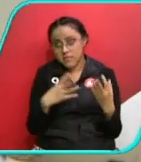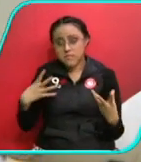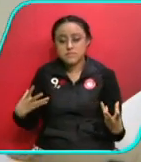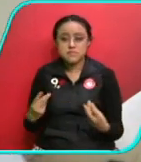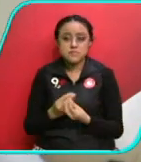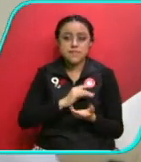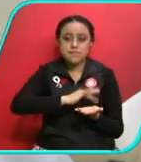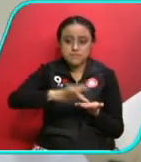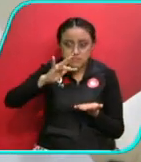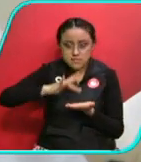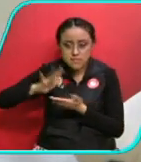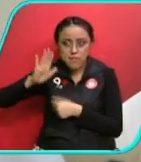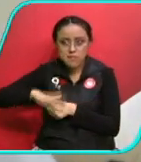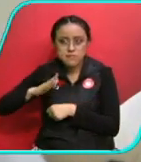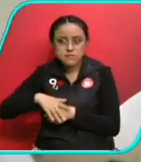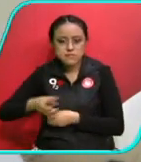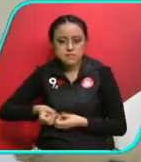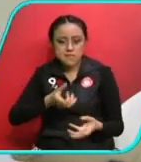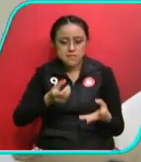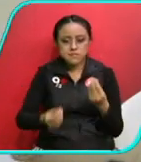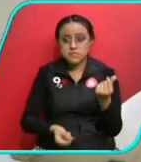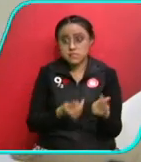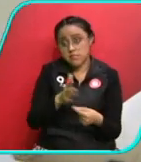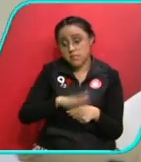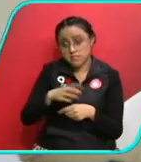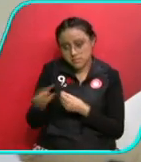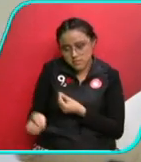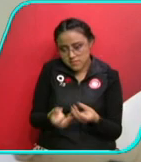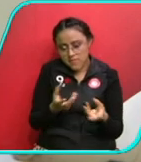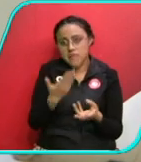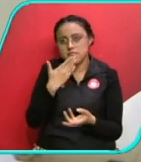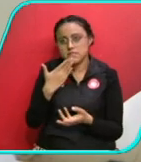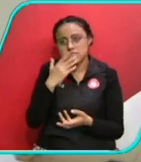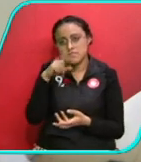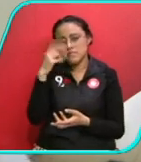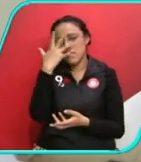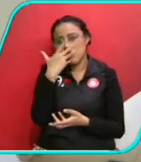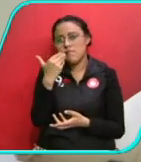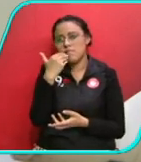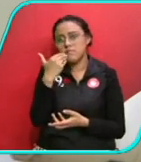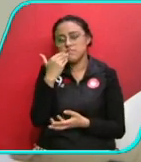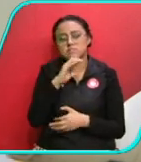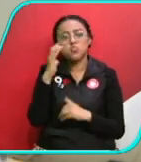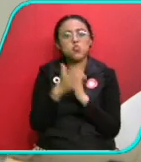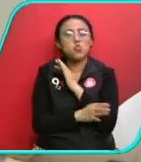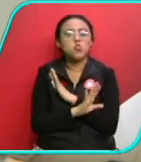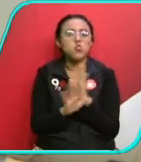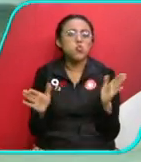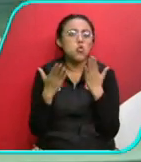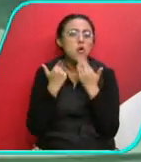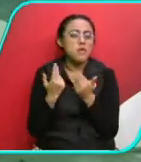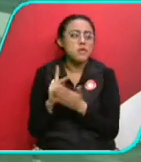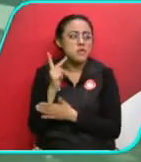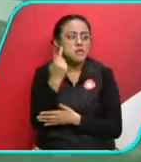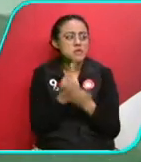ahorita para poder reforestar un poco es impresionante, como ya se acabó la